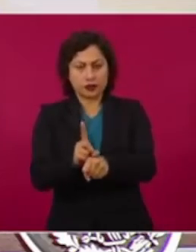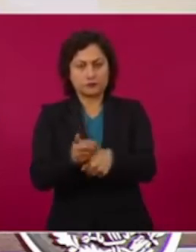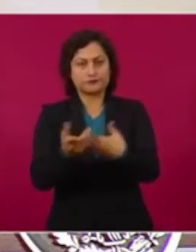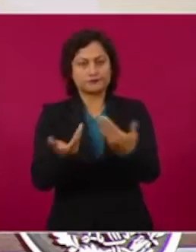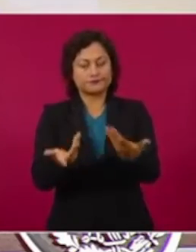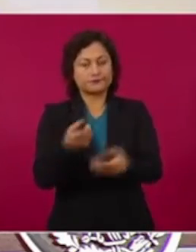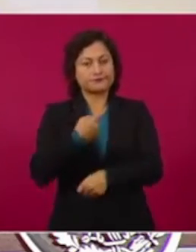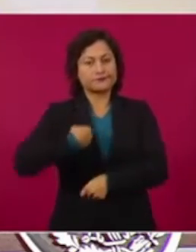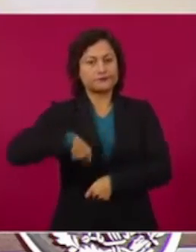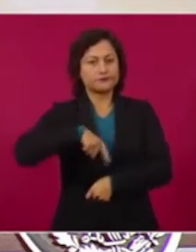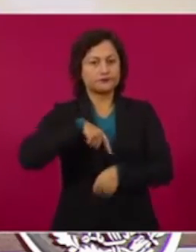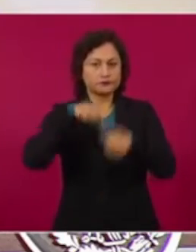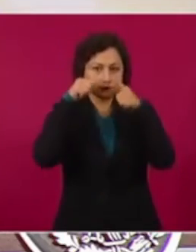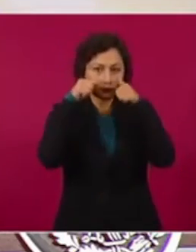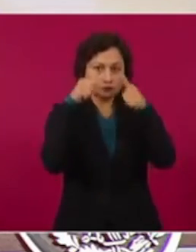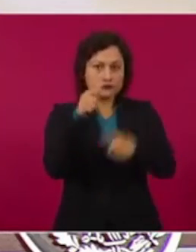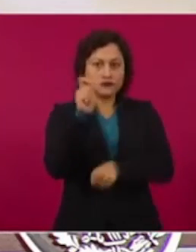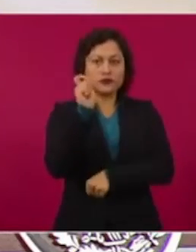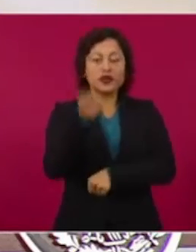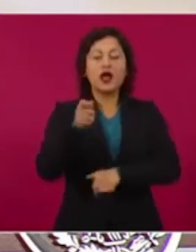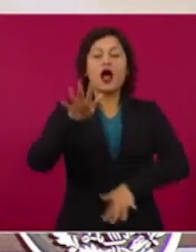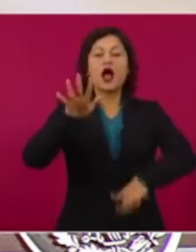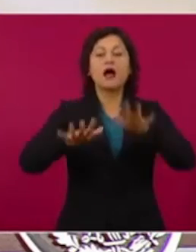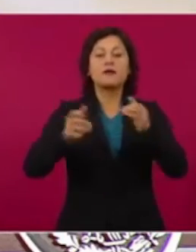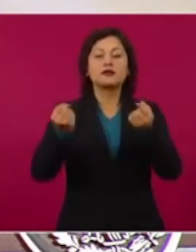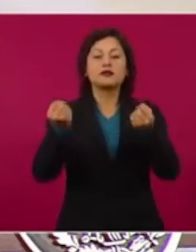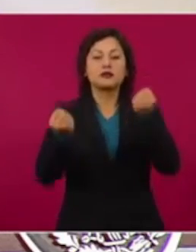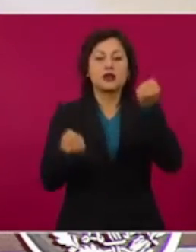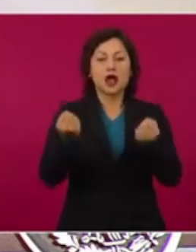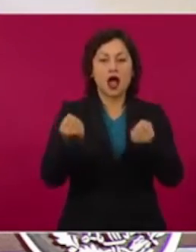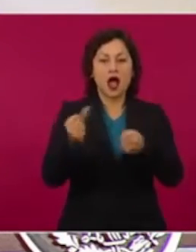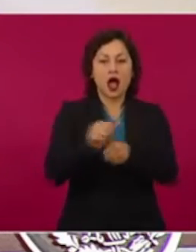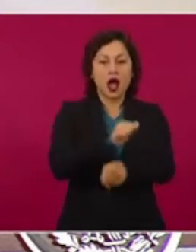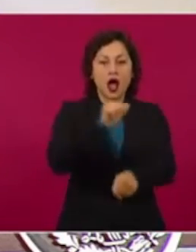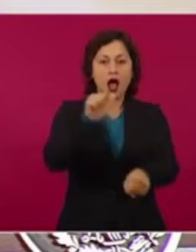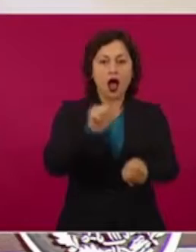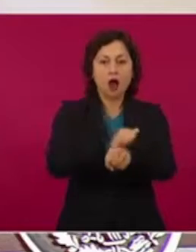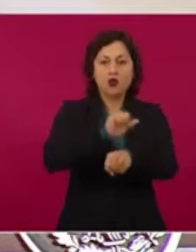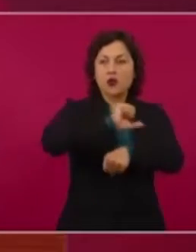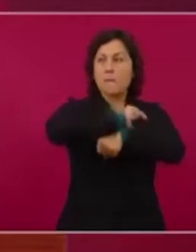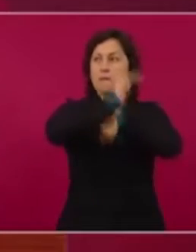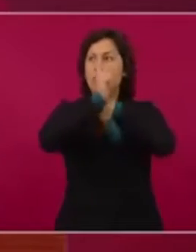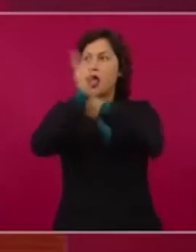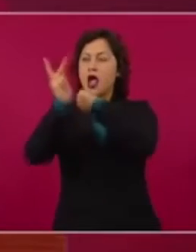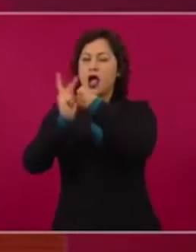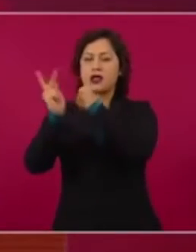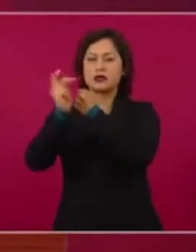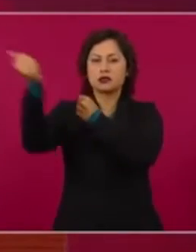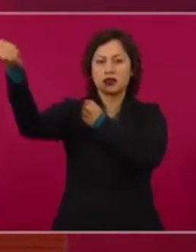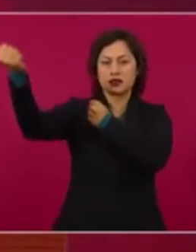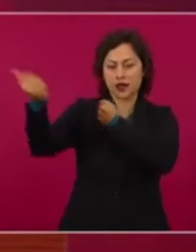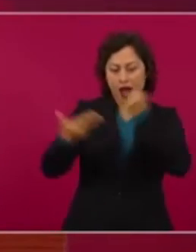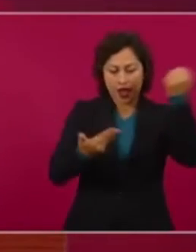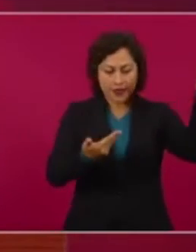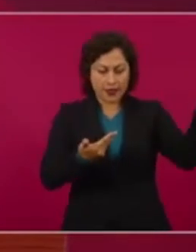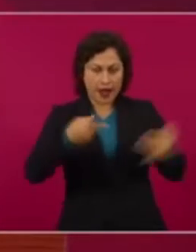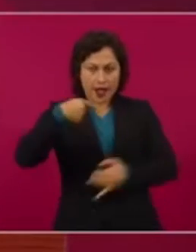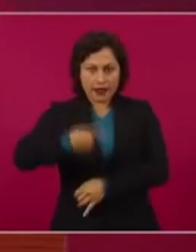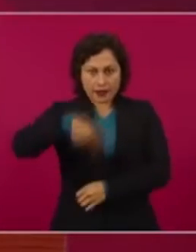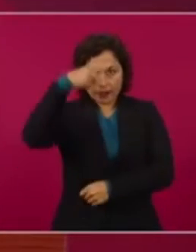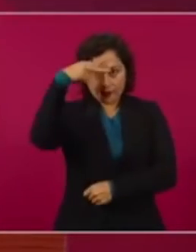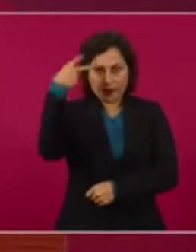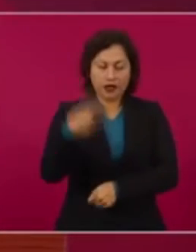sin matrícula de procedencia extranjera son usados por grupos criminales para